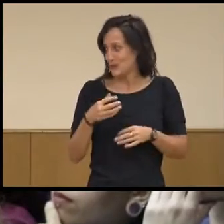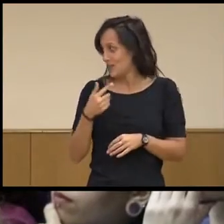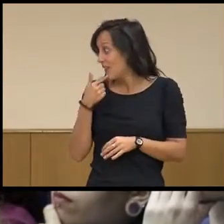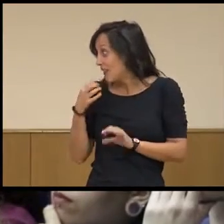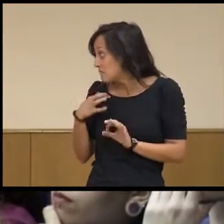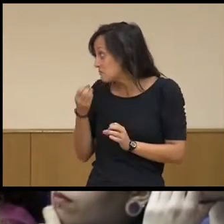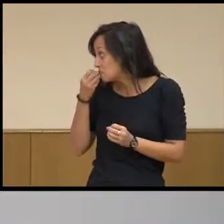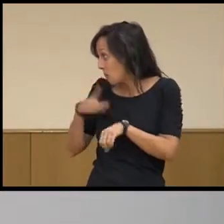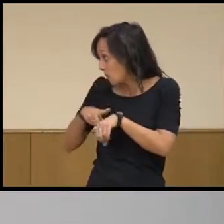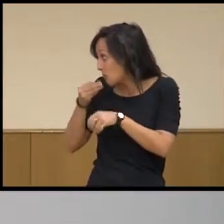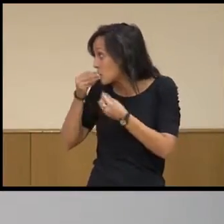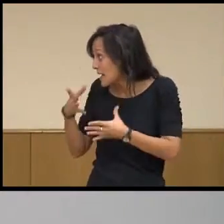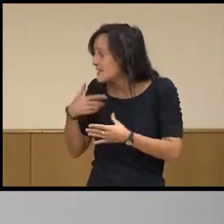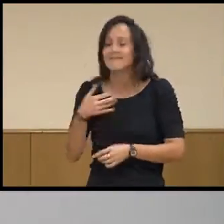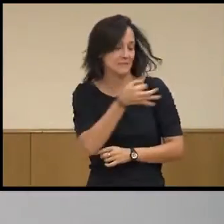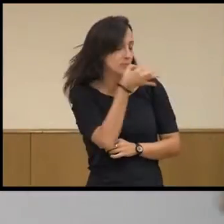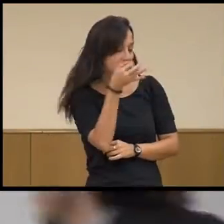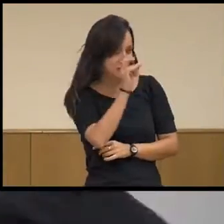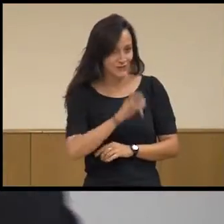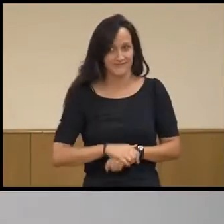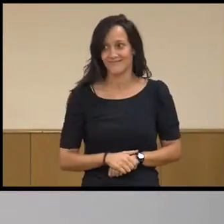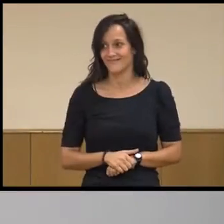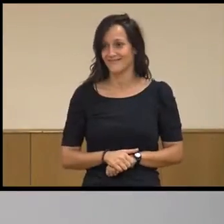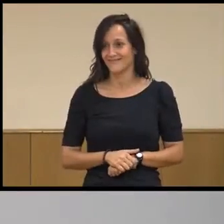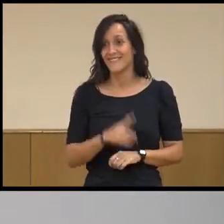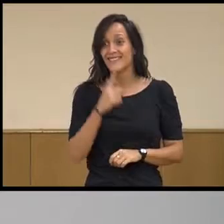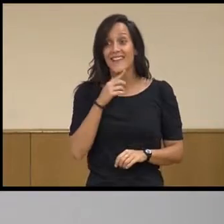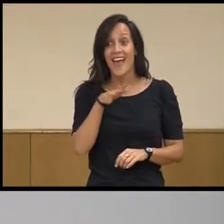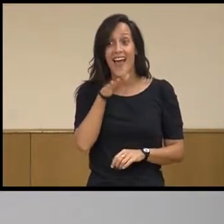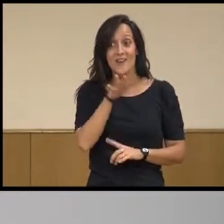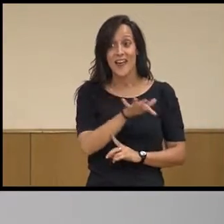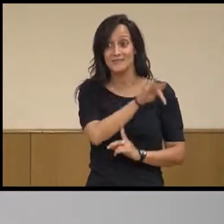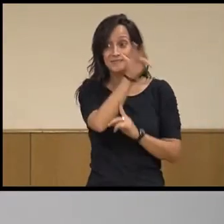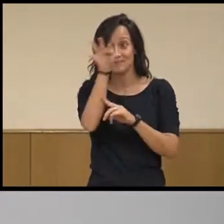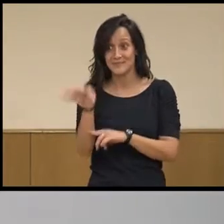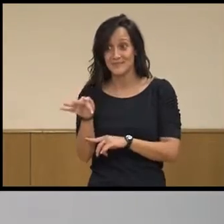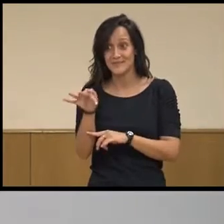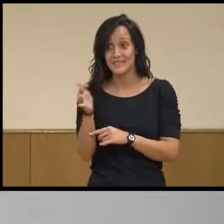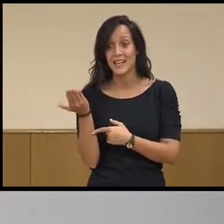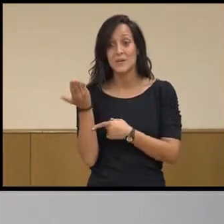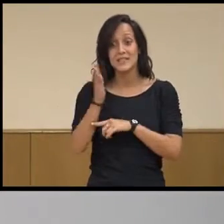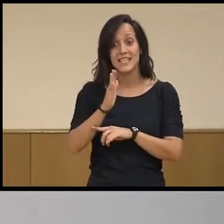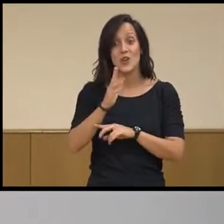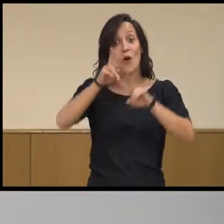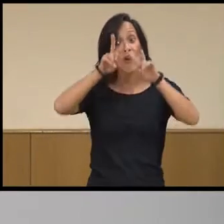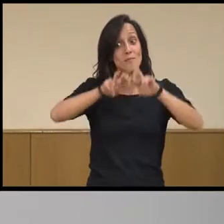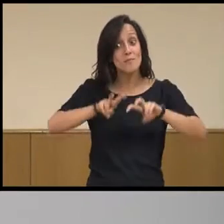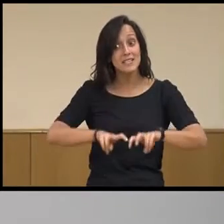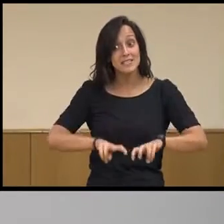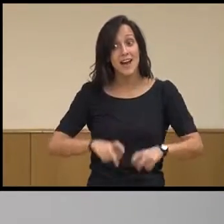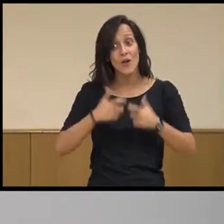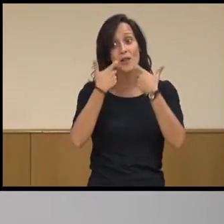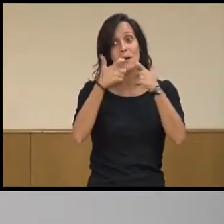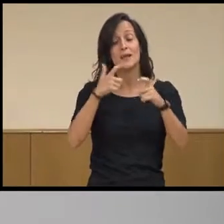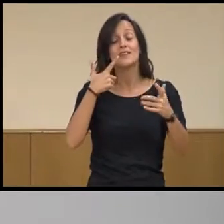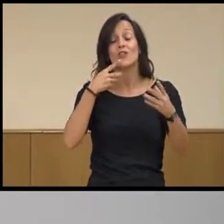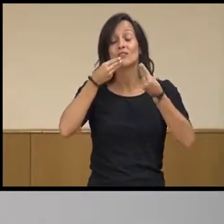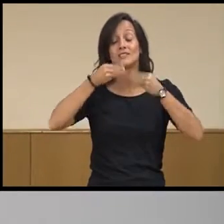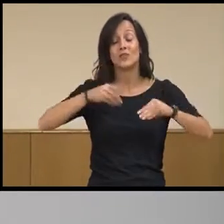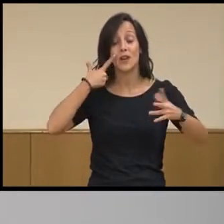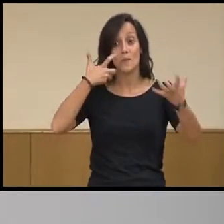tiempo? Perfecto, perfecto. Bueno, a continuación les presento al investigador del Departamento de Historia Moderna, Ignacio